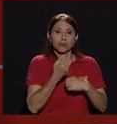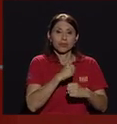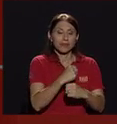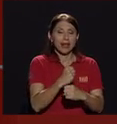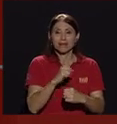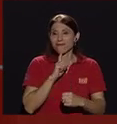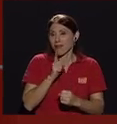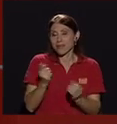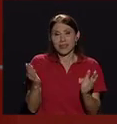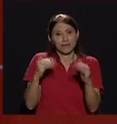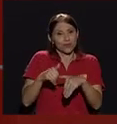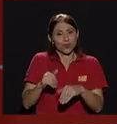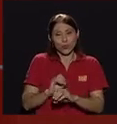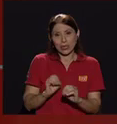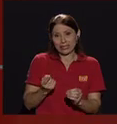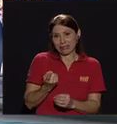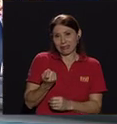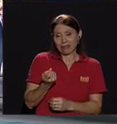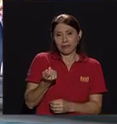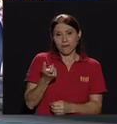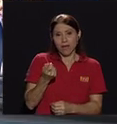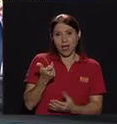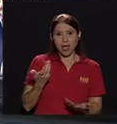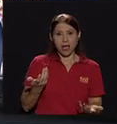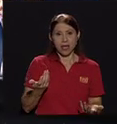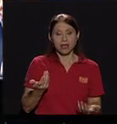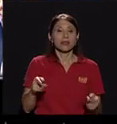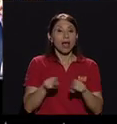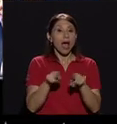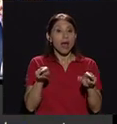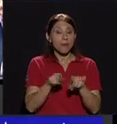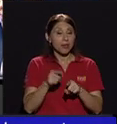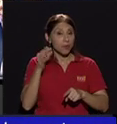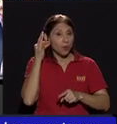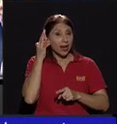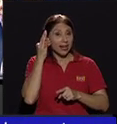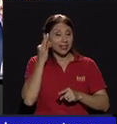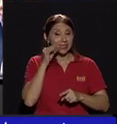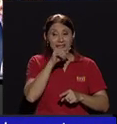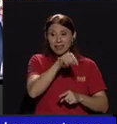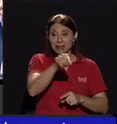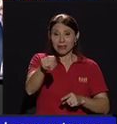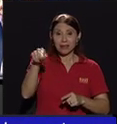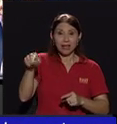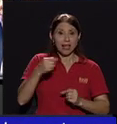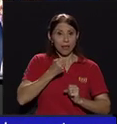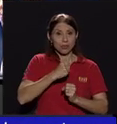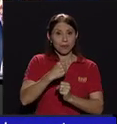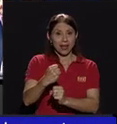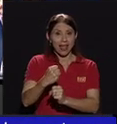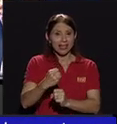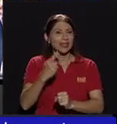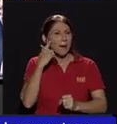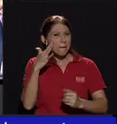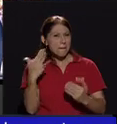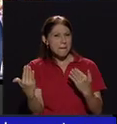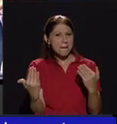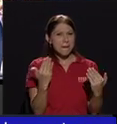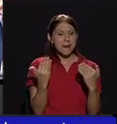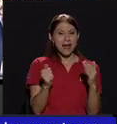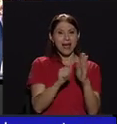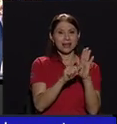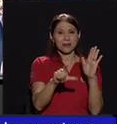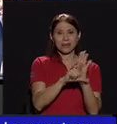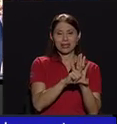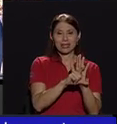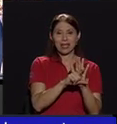Y además, las mujeres en las municipalidades tienen, bueno, de alguna manera similar en la Asamblea Legislativa, que lidiar